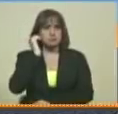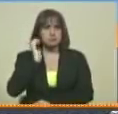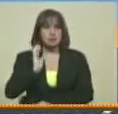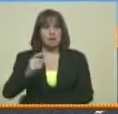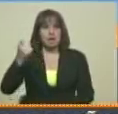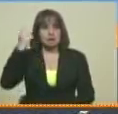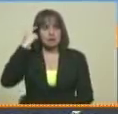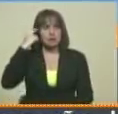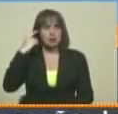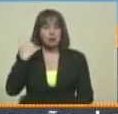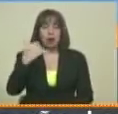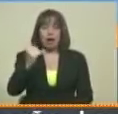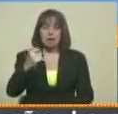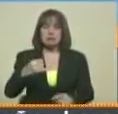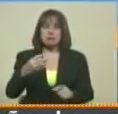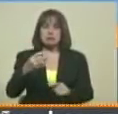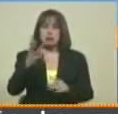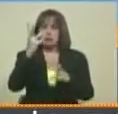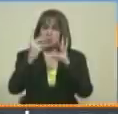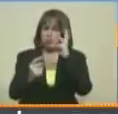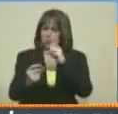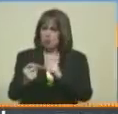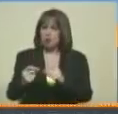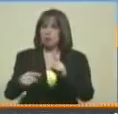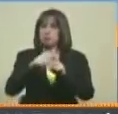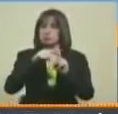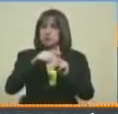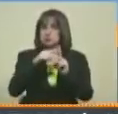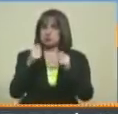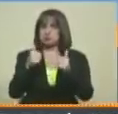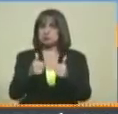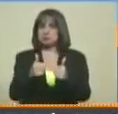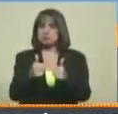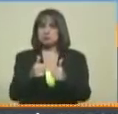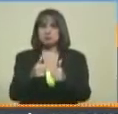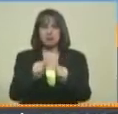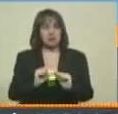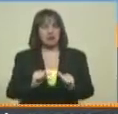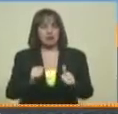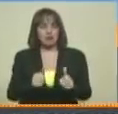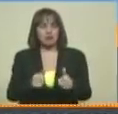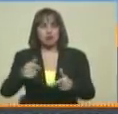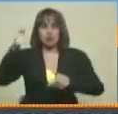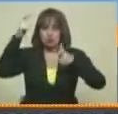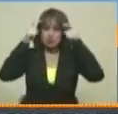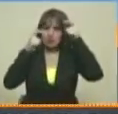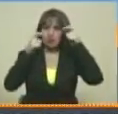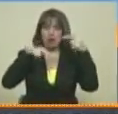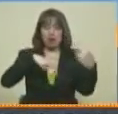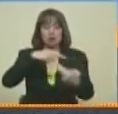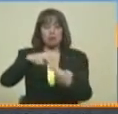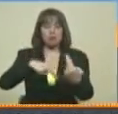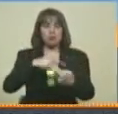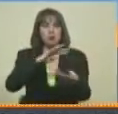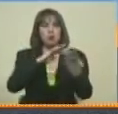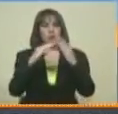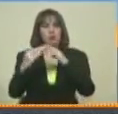Hay un saldo positivo desde que nuestro comandante Chávez inició la revolución